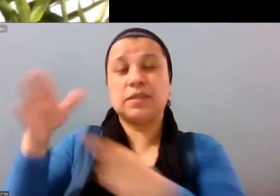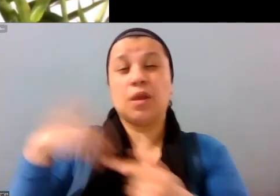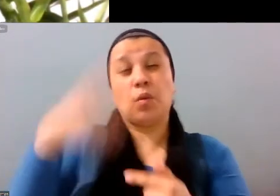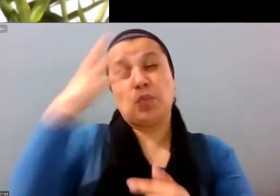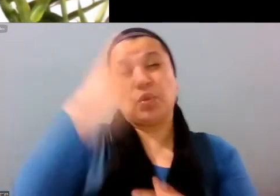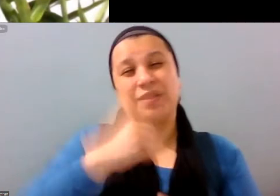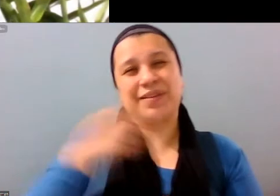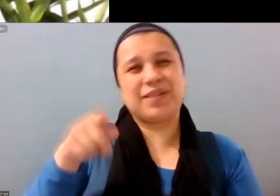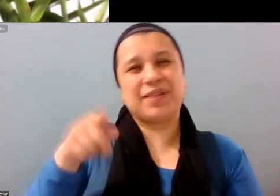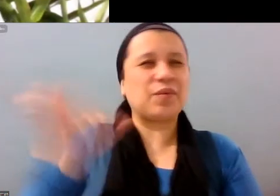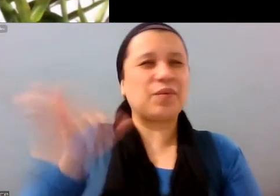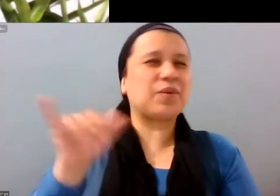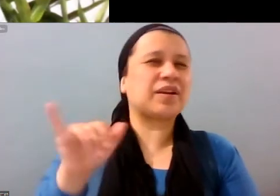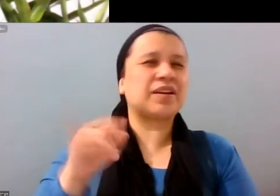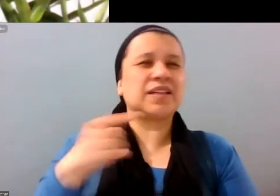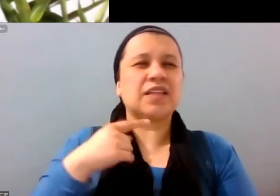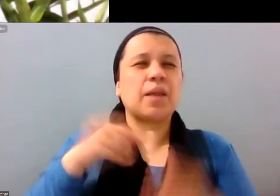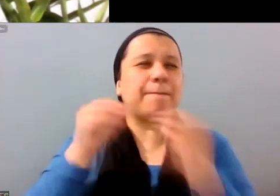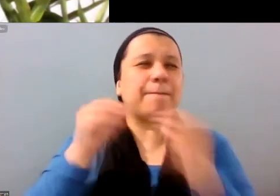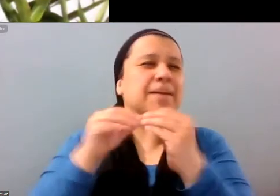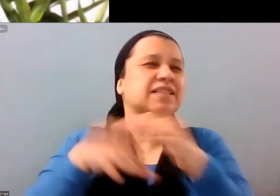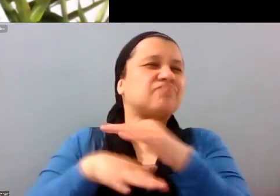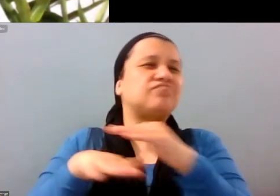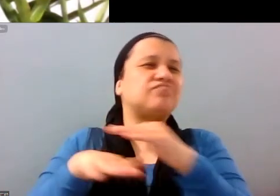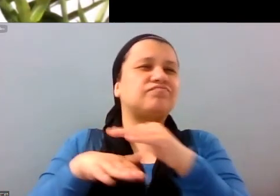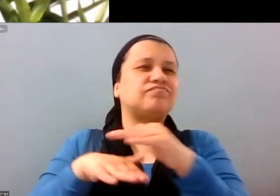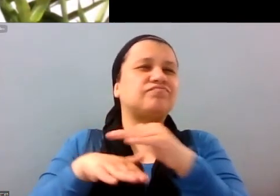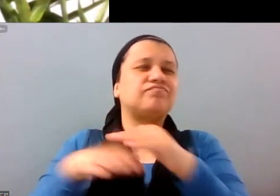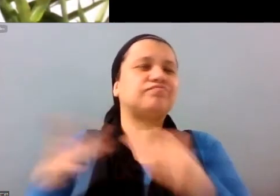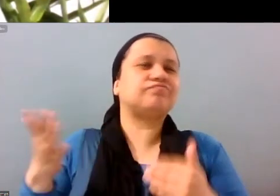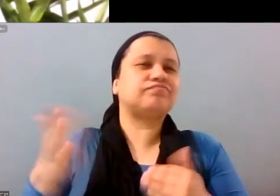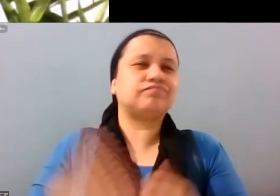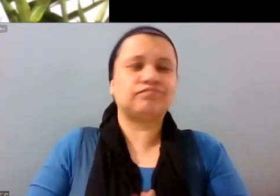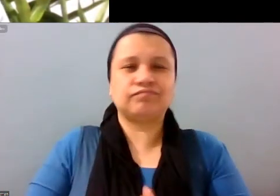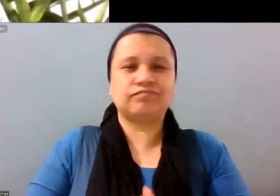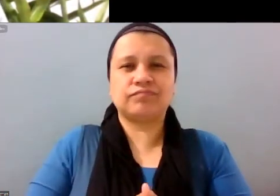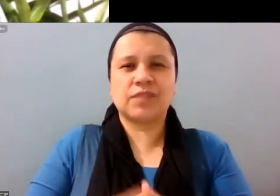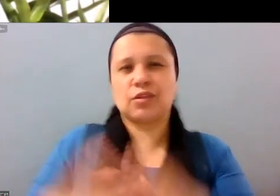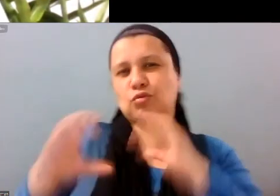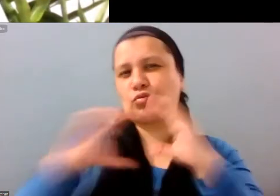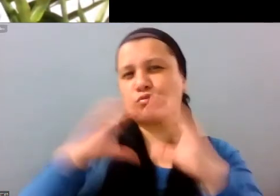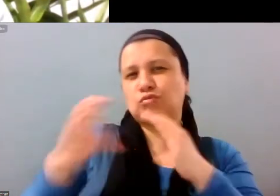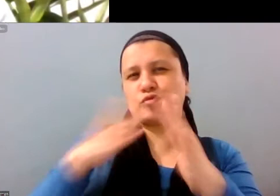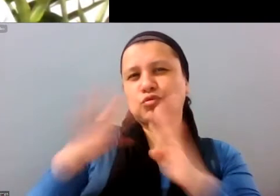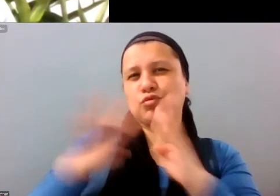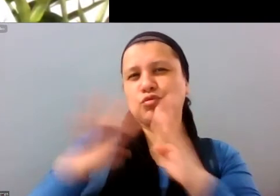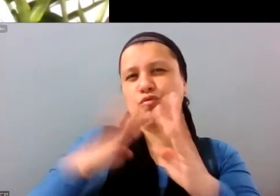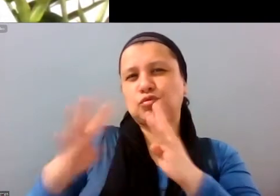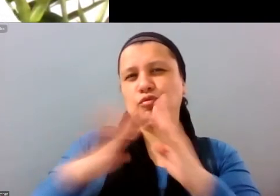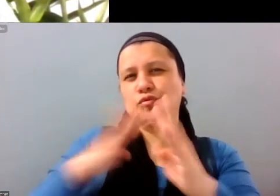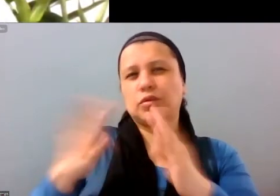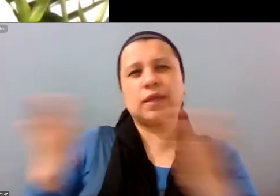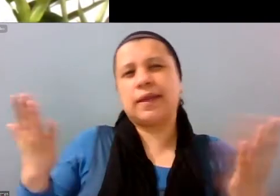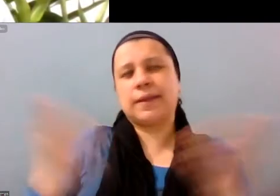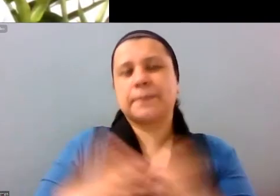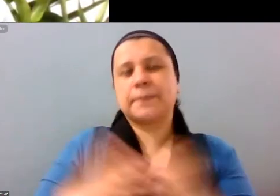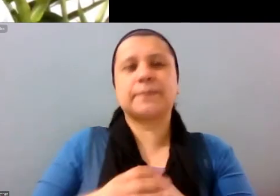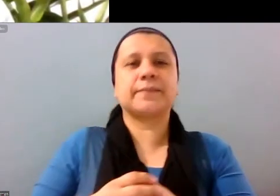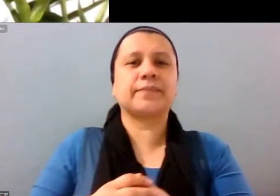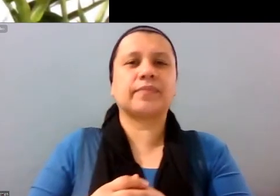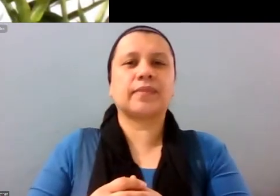por algo por lo más elemental es decir una un conversatorio por ejemplo donde le hablemos al